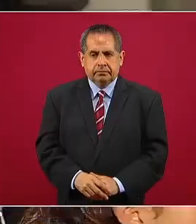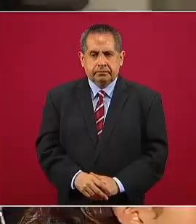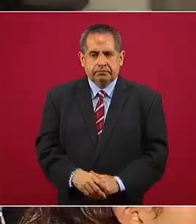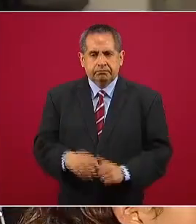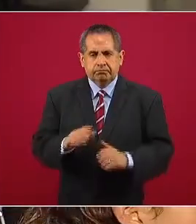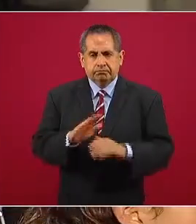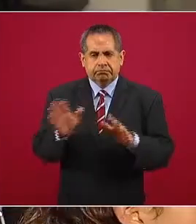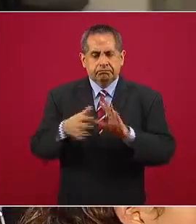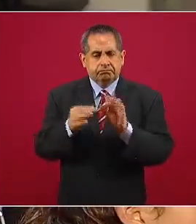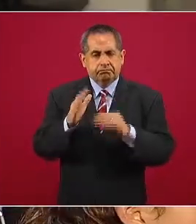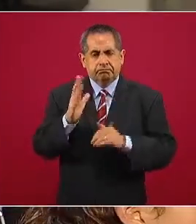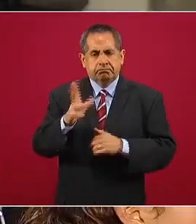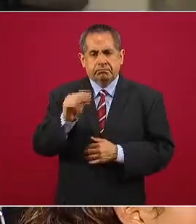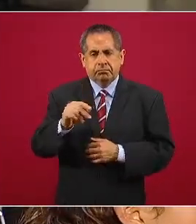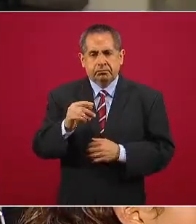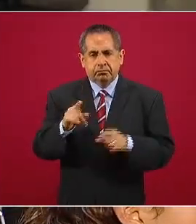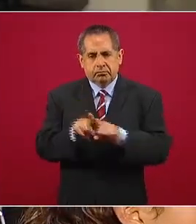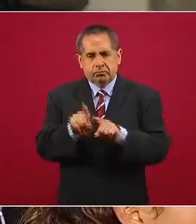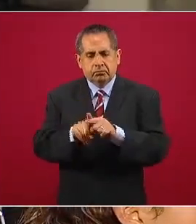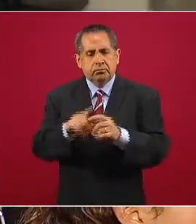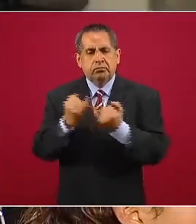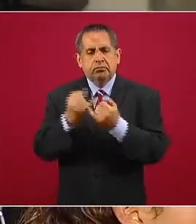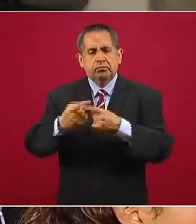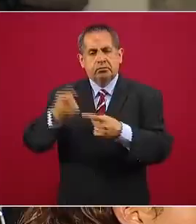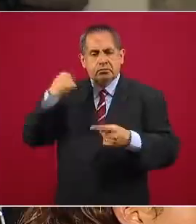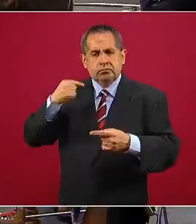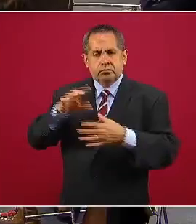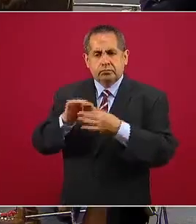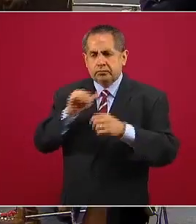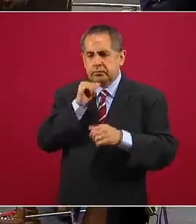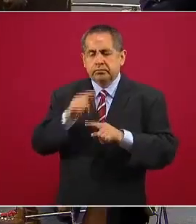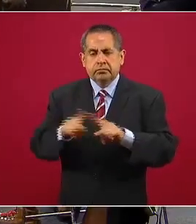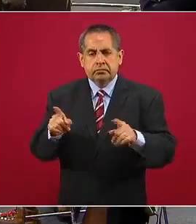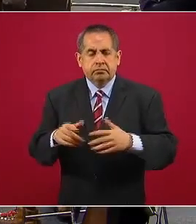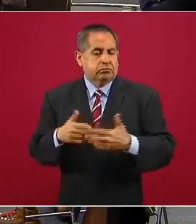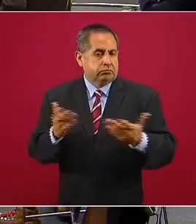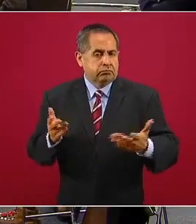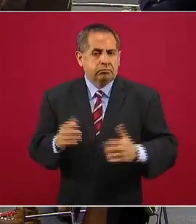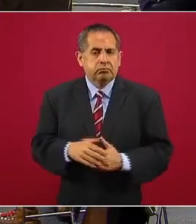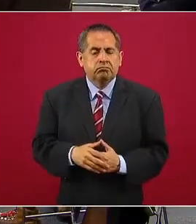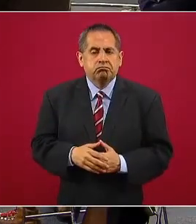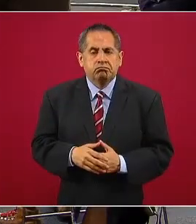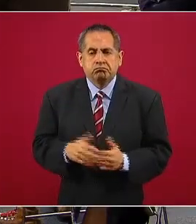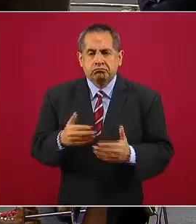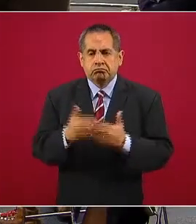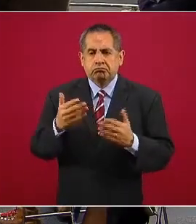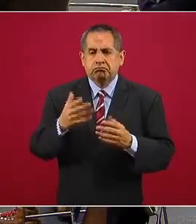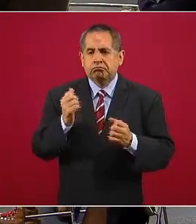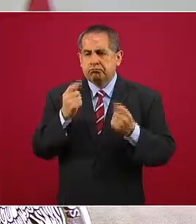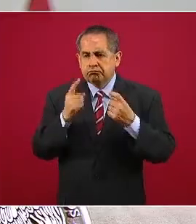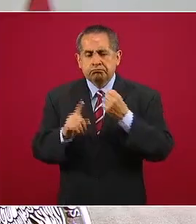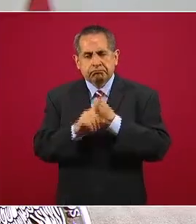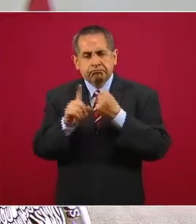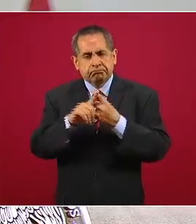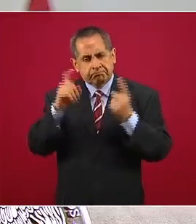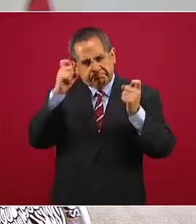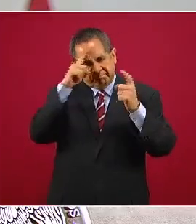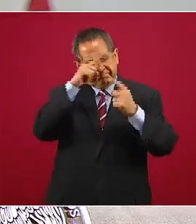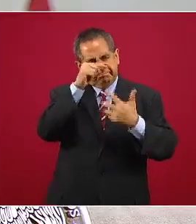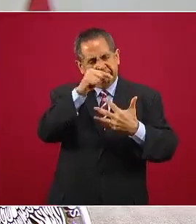Ya no es lo mismo de antes. Desde luego, son problemas